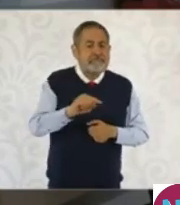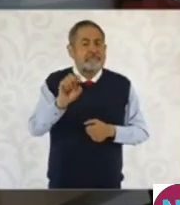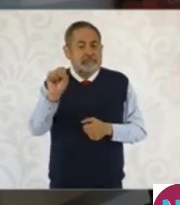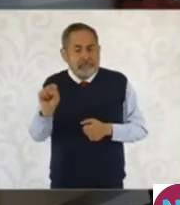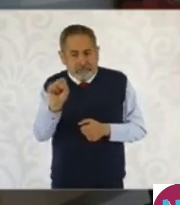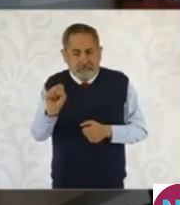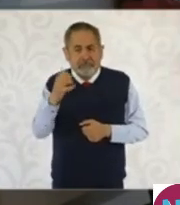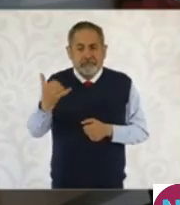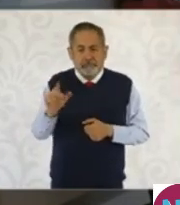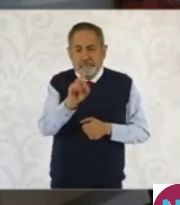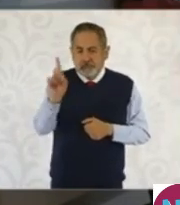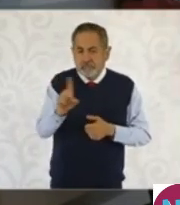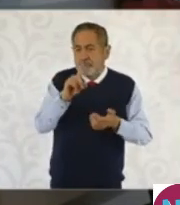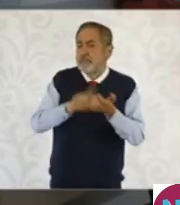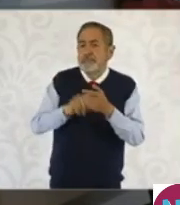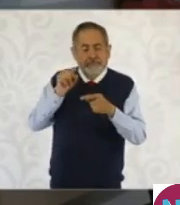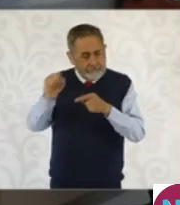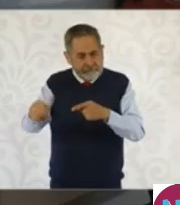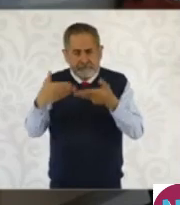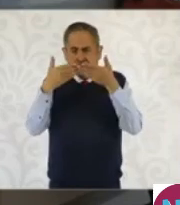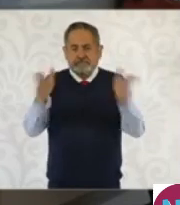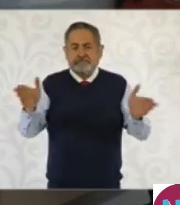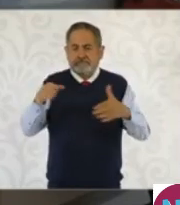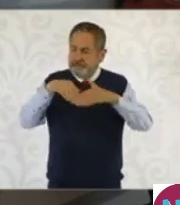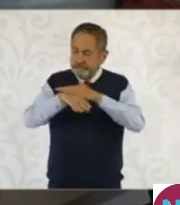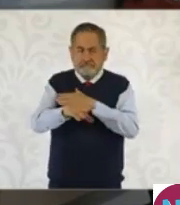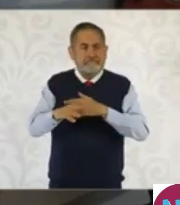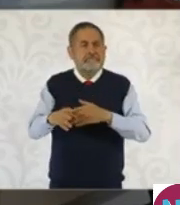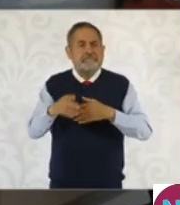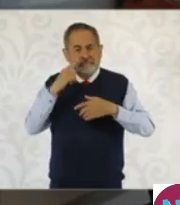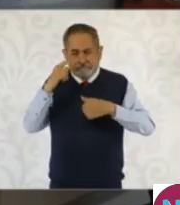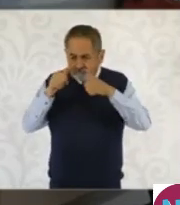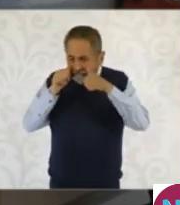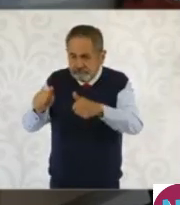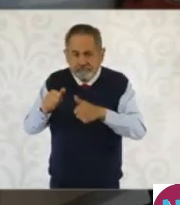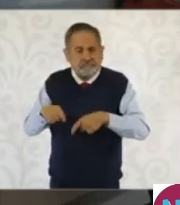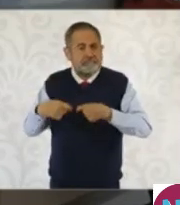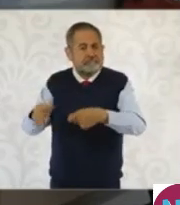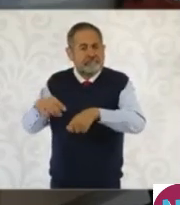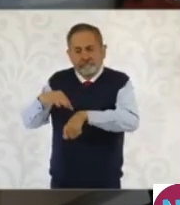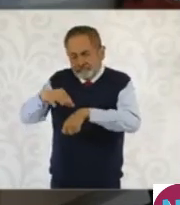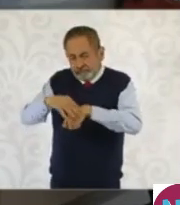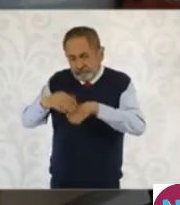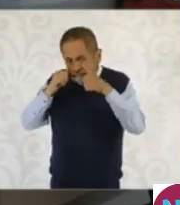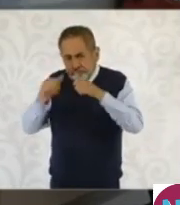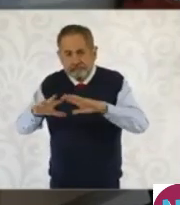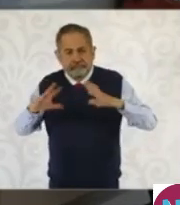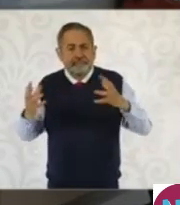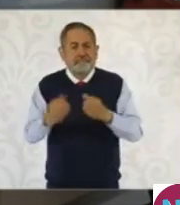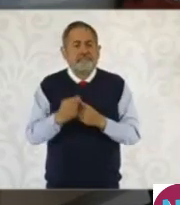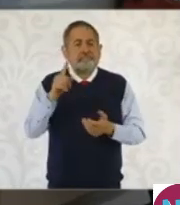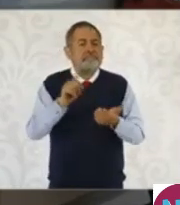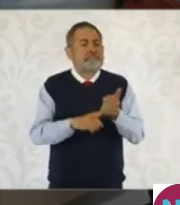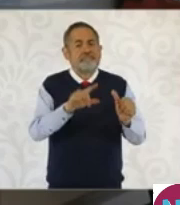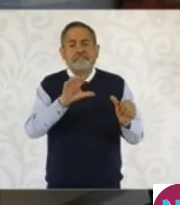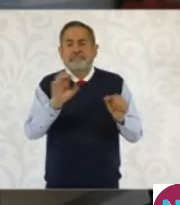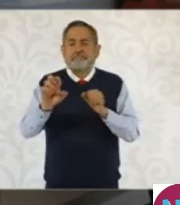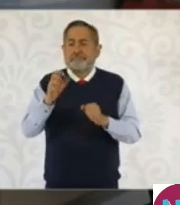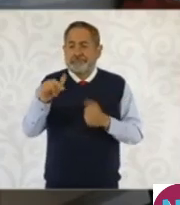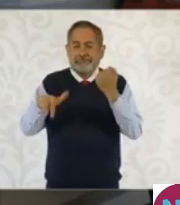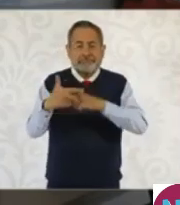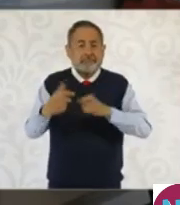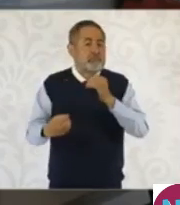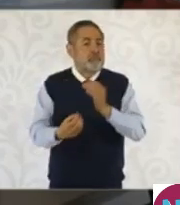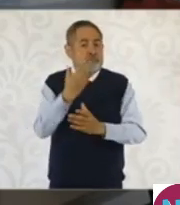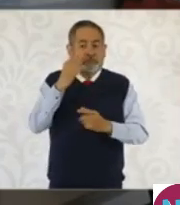instalaciones que ya tenemos, y ya son 400 unidades, y con lo que se suman 1,613 nuevos